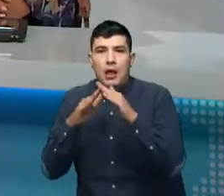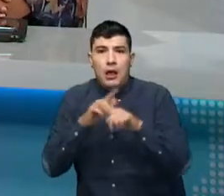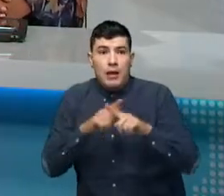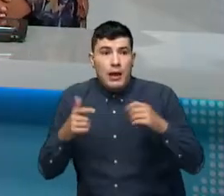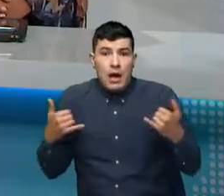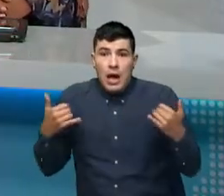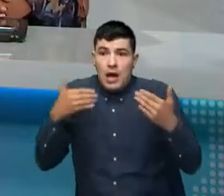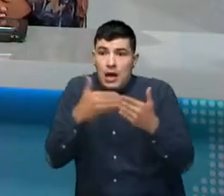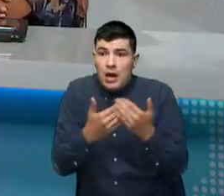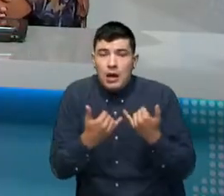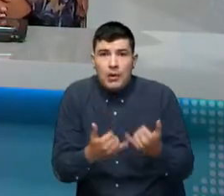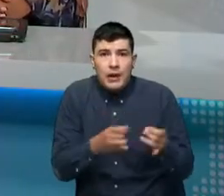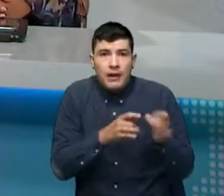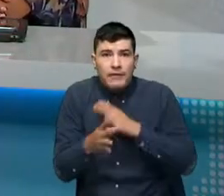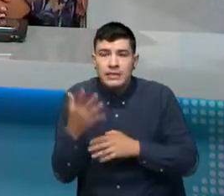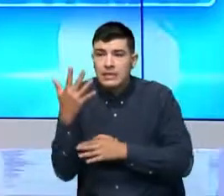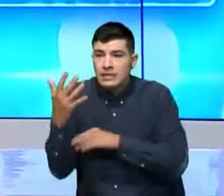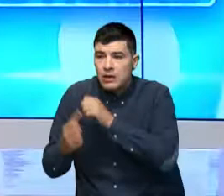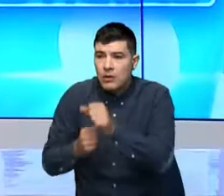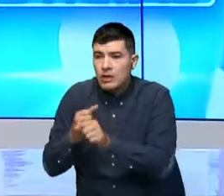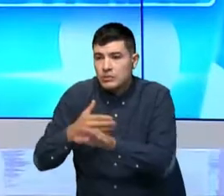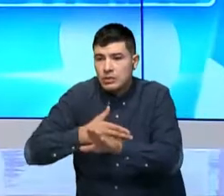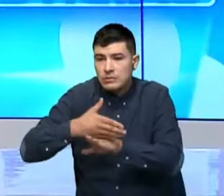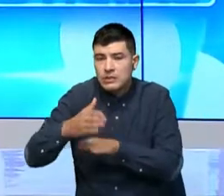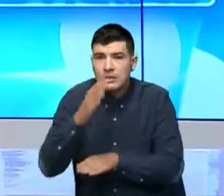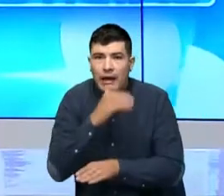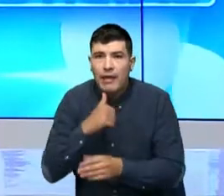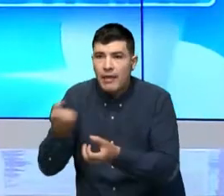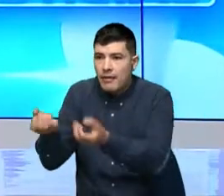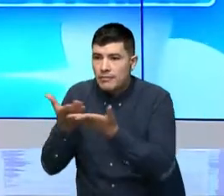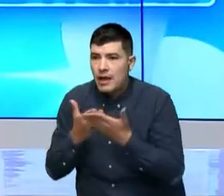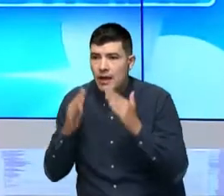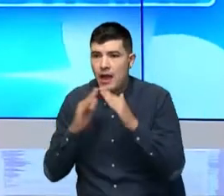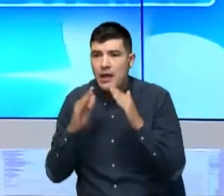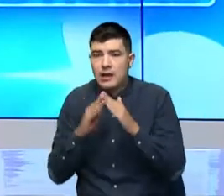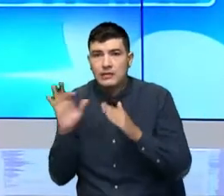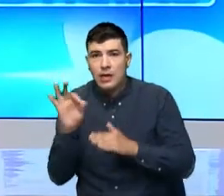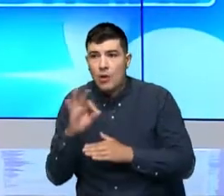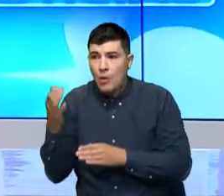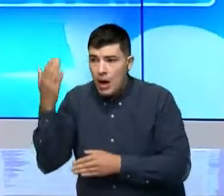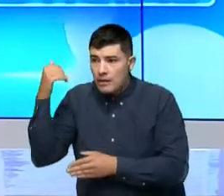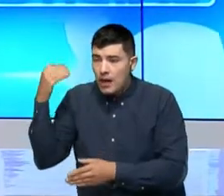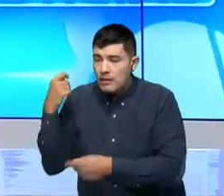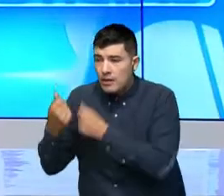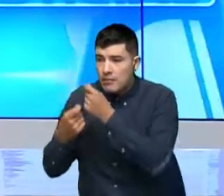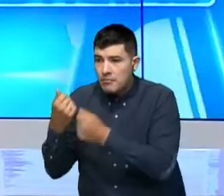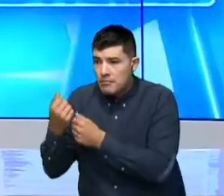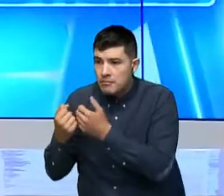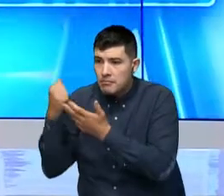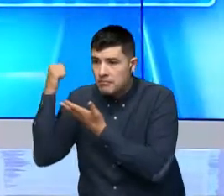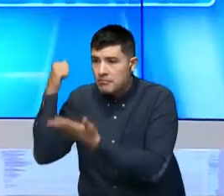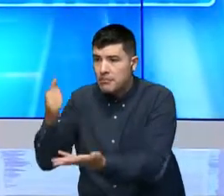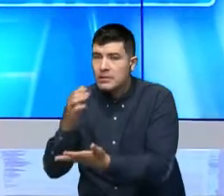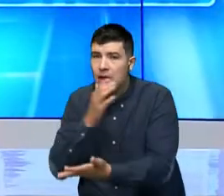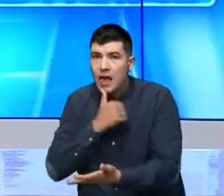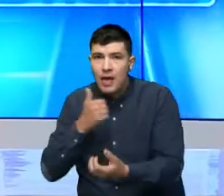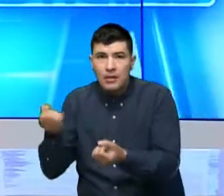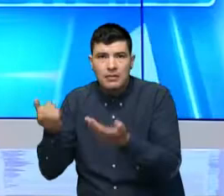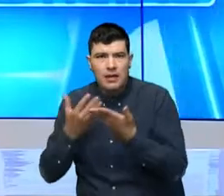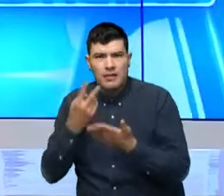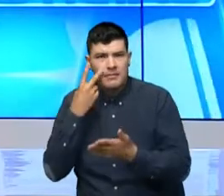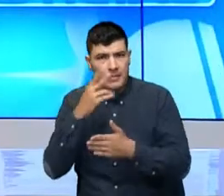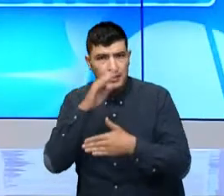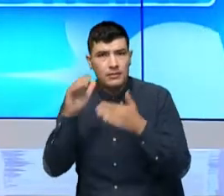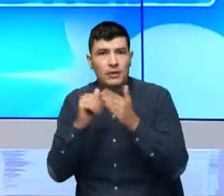karen cinco años después no les han entregado su vivienda ni mucho menos el dinero que invirtieron pablo vázquez habló con ellos pablo buenas